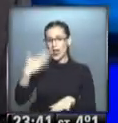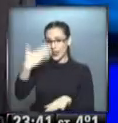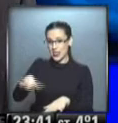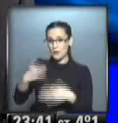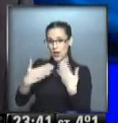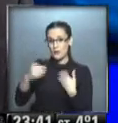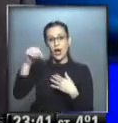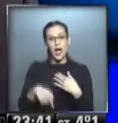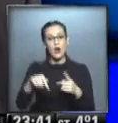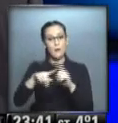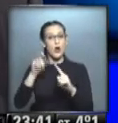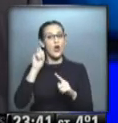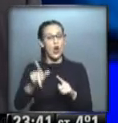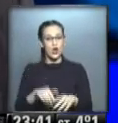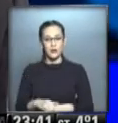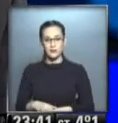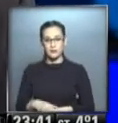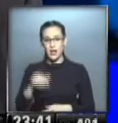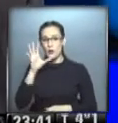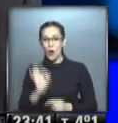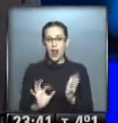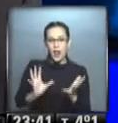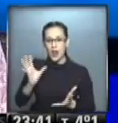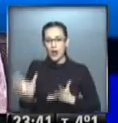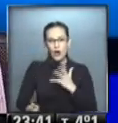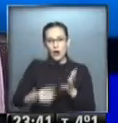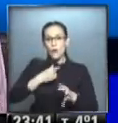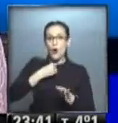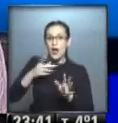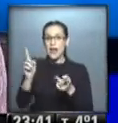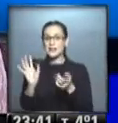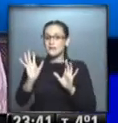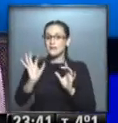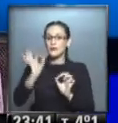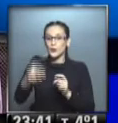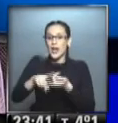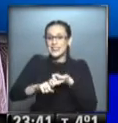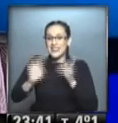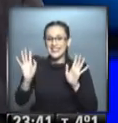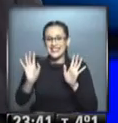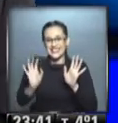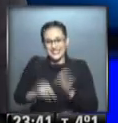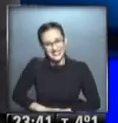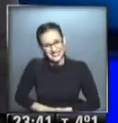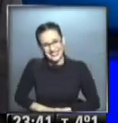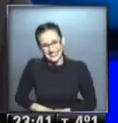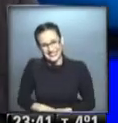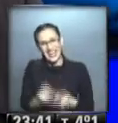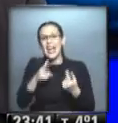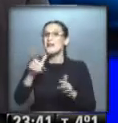ahora repasamos goles. ¿Tiene alguna expresión oculta, alguna expresión de deseo? ¿A qué se parece?